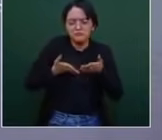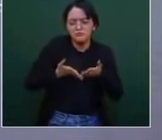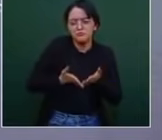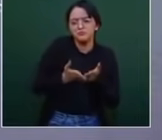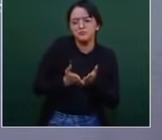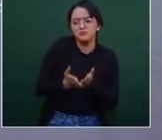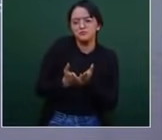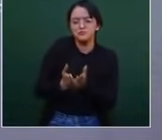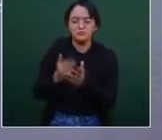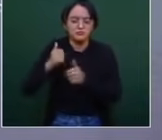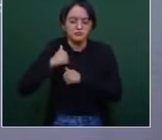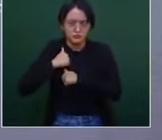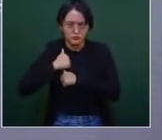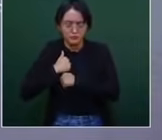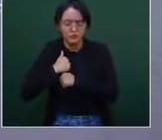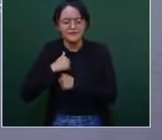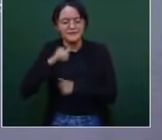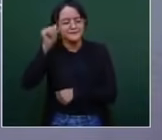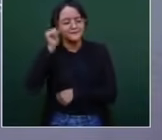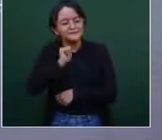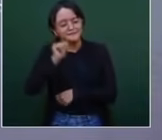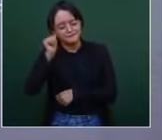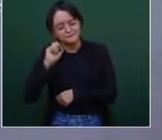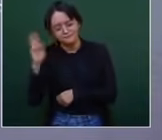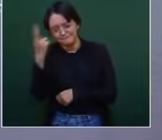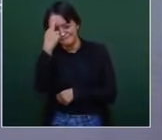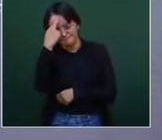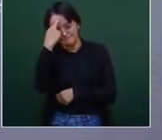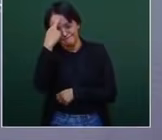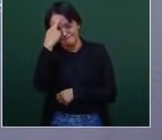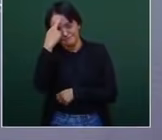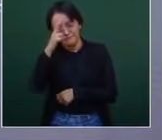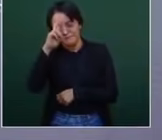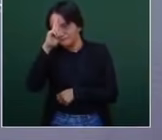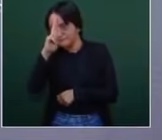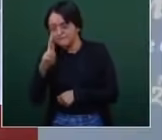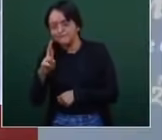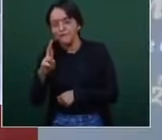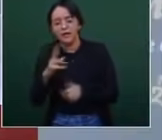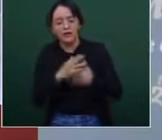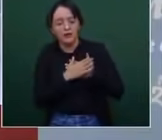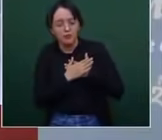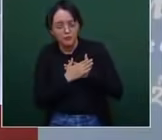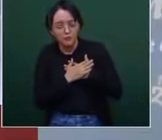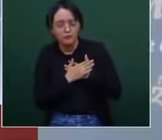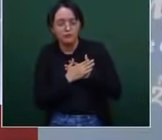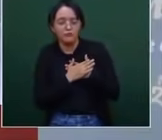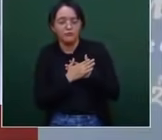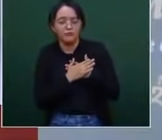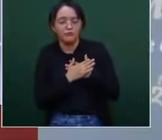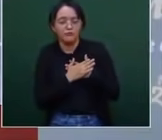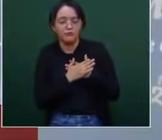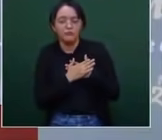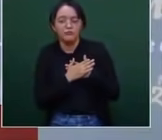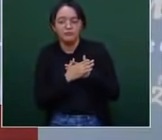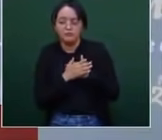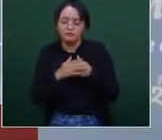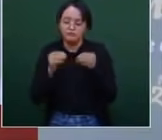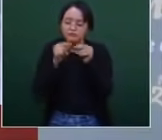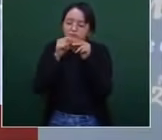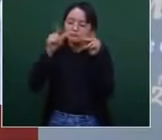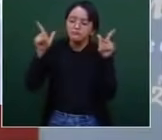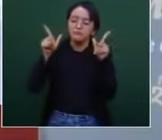siempre recordados con amor, con respeto, con admiración, como el cadete